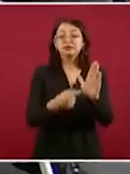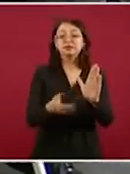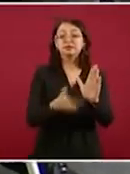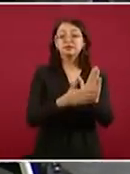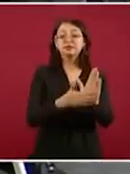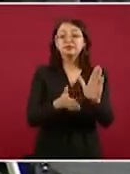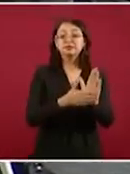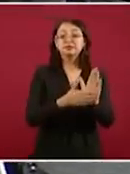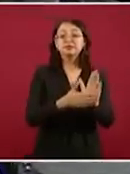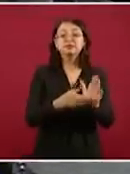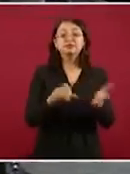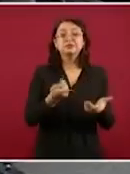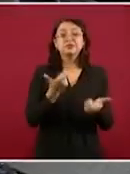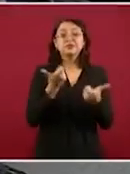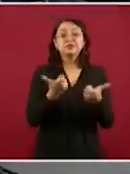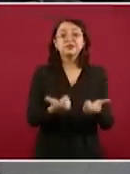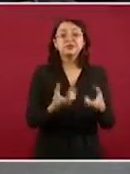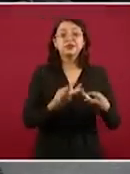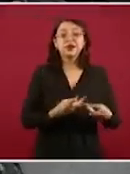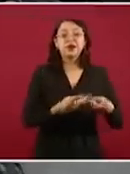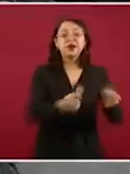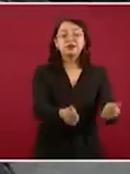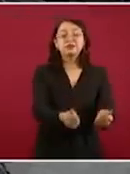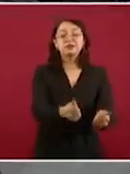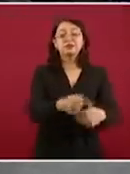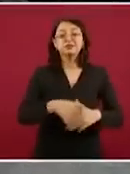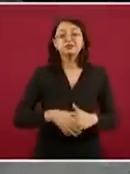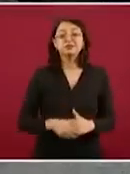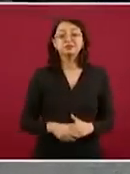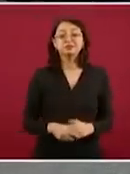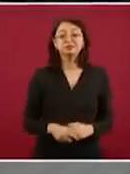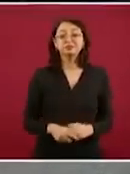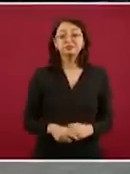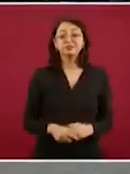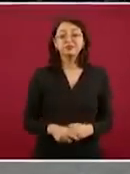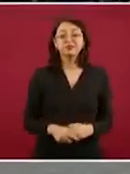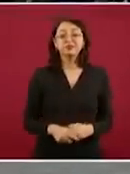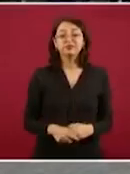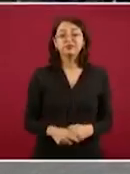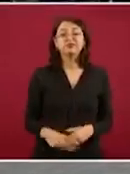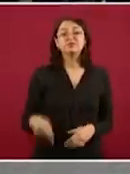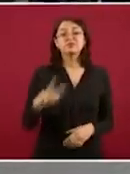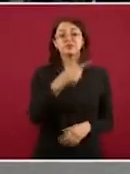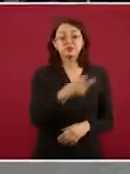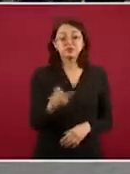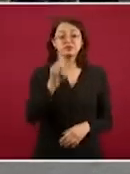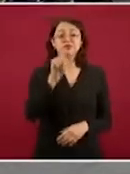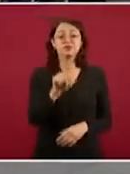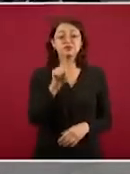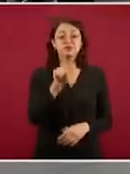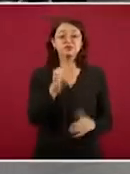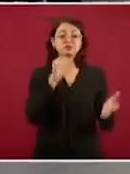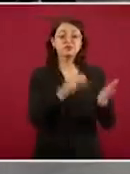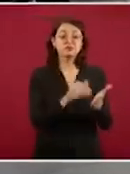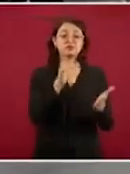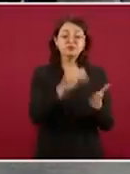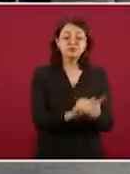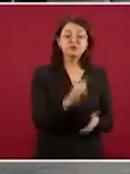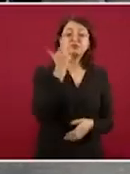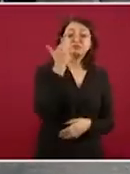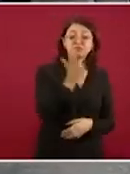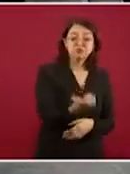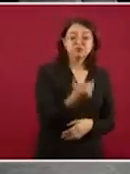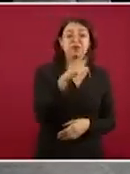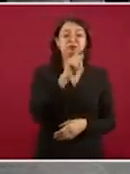el dinero que se había utilizado. Los 270 millones de pesos, en aquel entonces